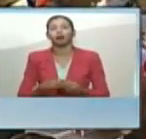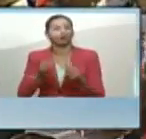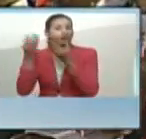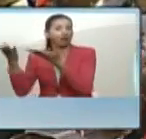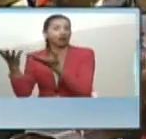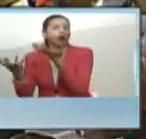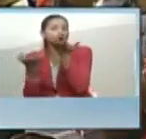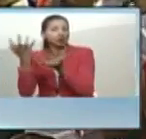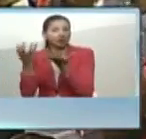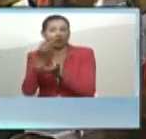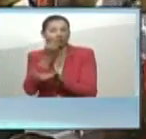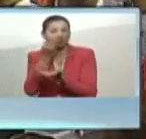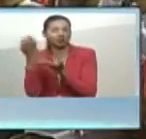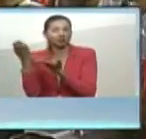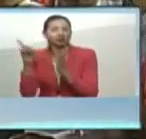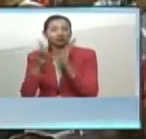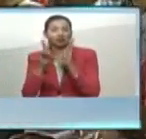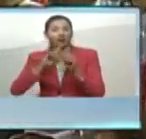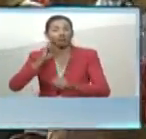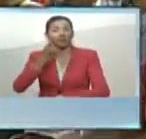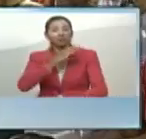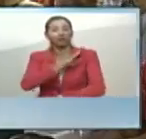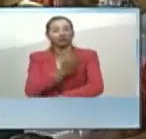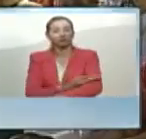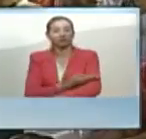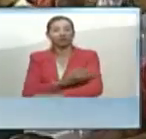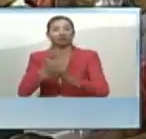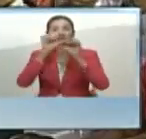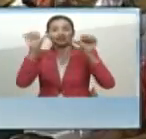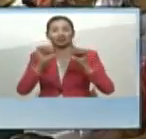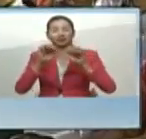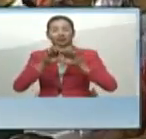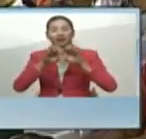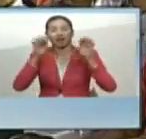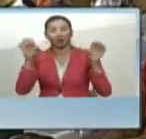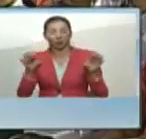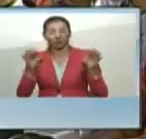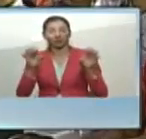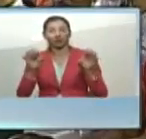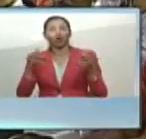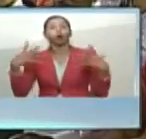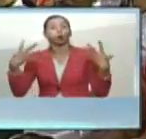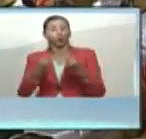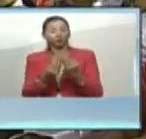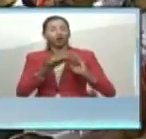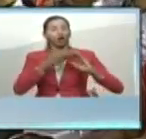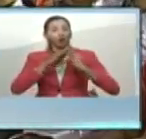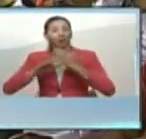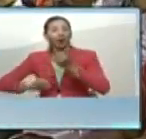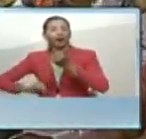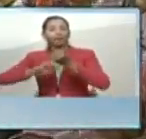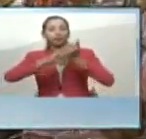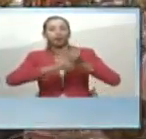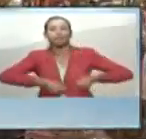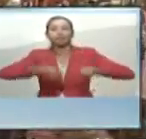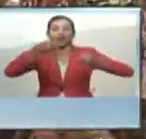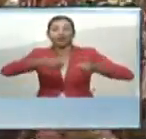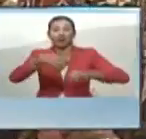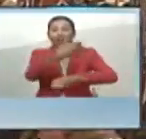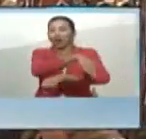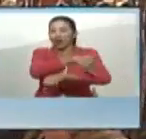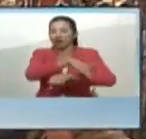Correcto. Primero fortalecer el sistema escolar y junto a las comunidades apoyar los mercados comunales a cielo